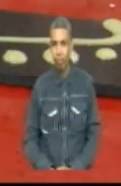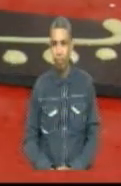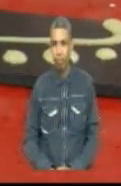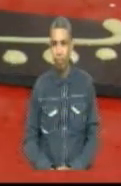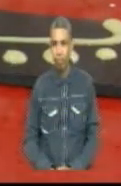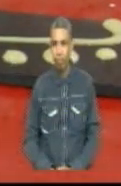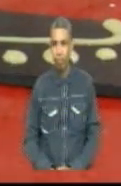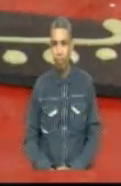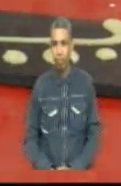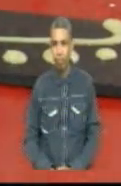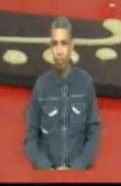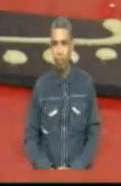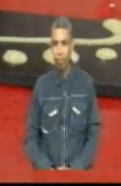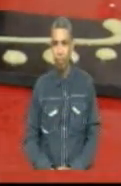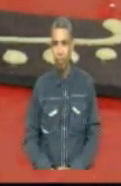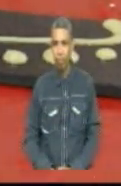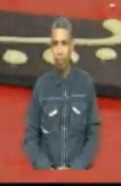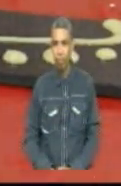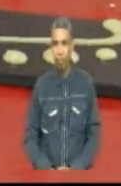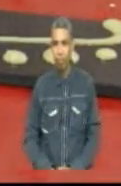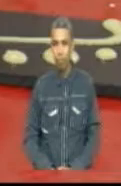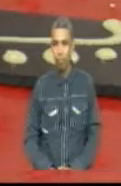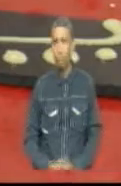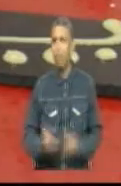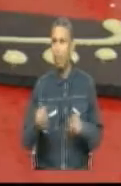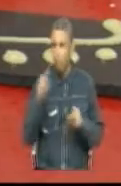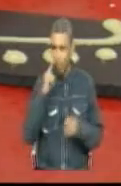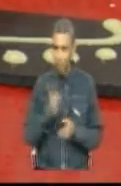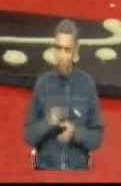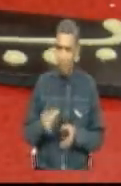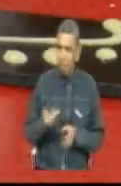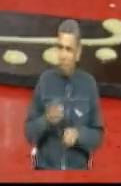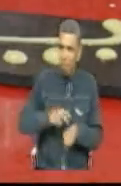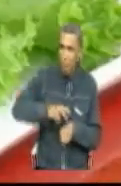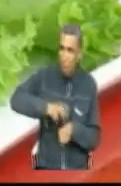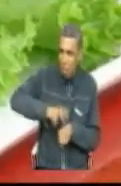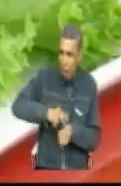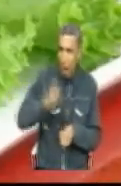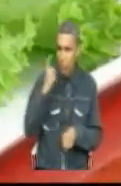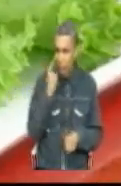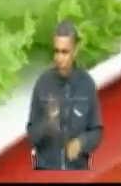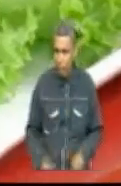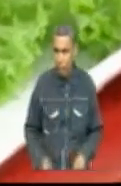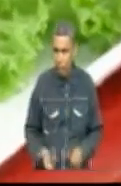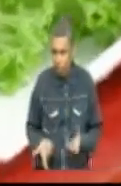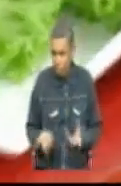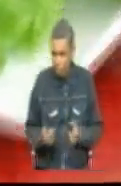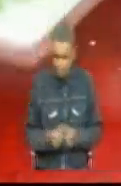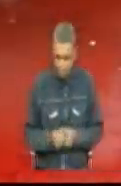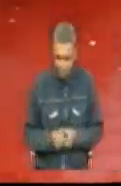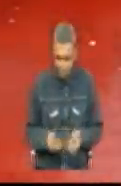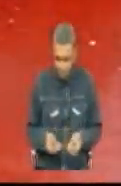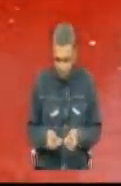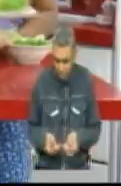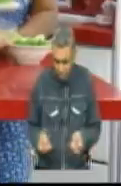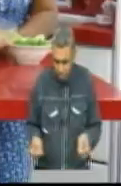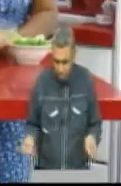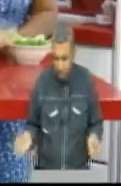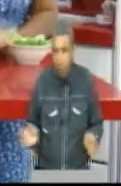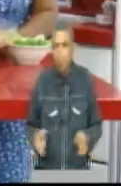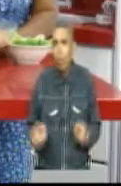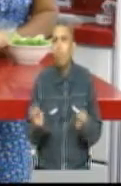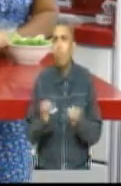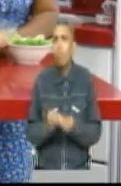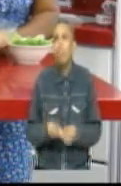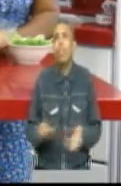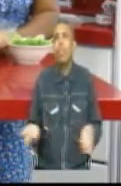colgamos con chis con los chistes para para montarse los podríamos de pronto jugar con un vermicelli podríamos jugar